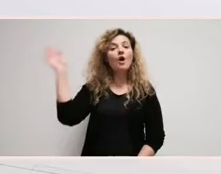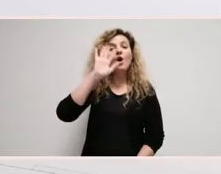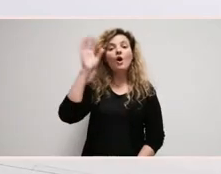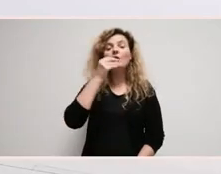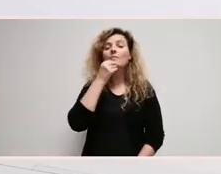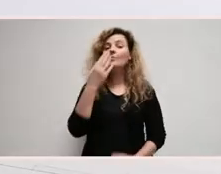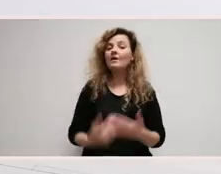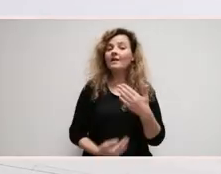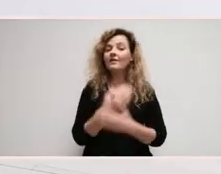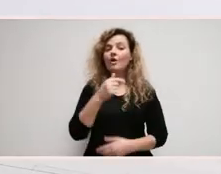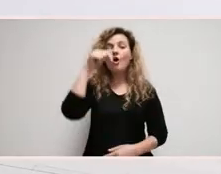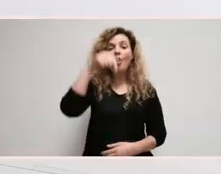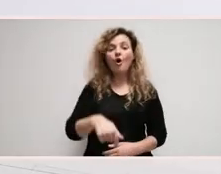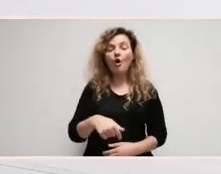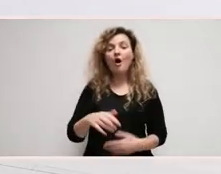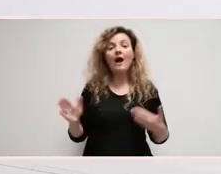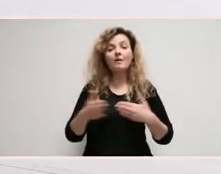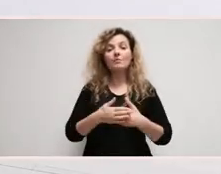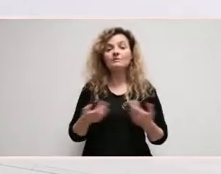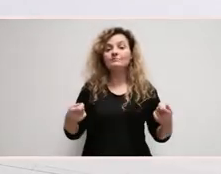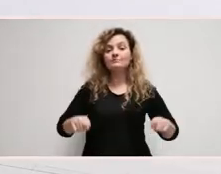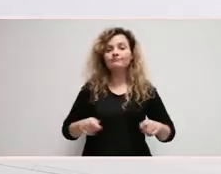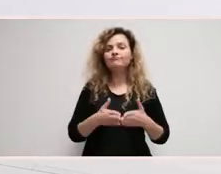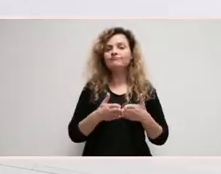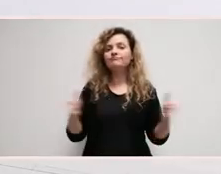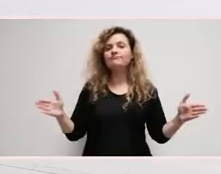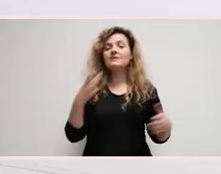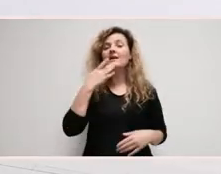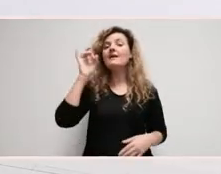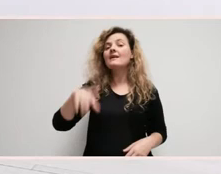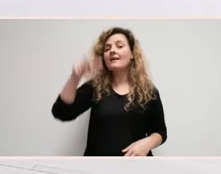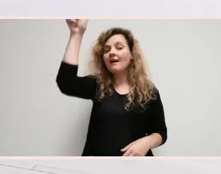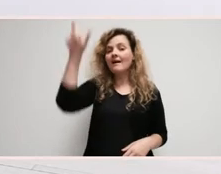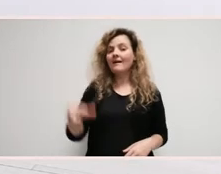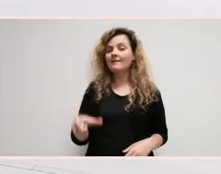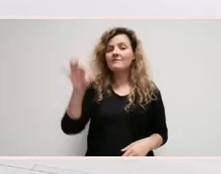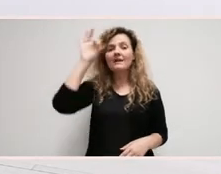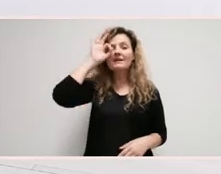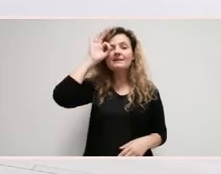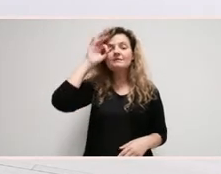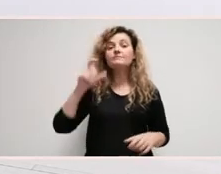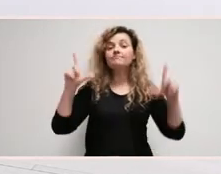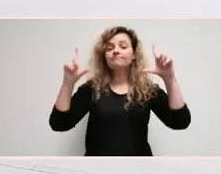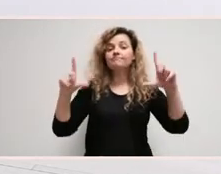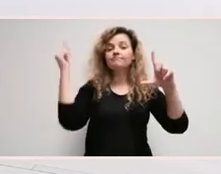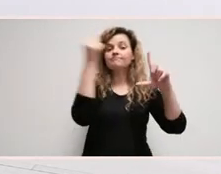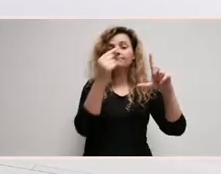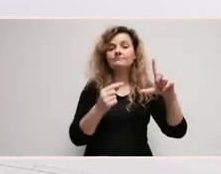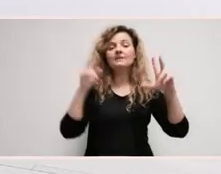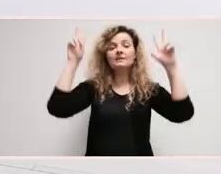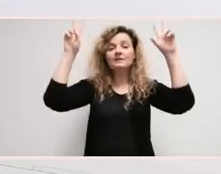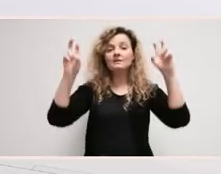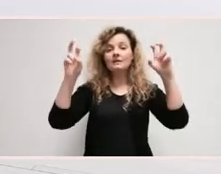Hola, buen día. Hoy abrimos a puerta pechada con Alfonso Daniel Rodríguez Castolao, ca obra titulada Vento